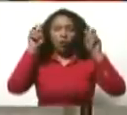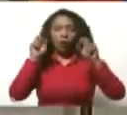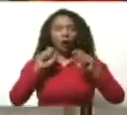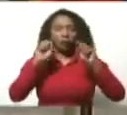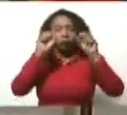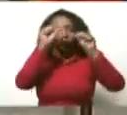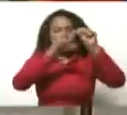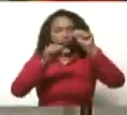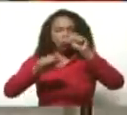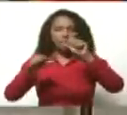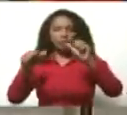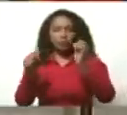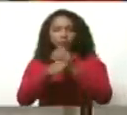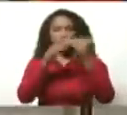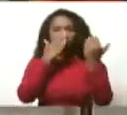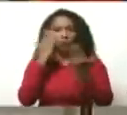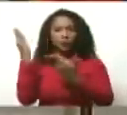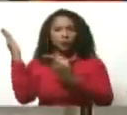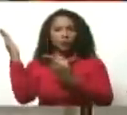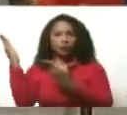de delación. Adelante.